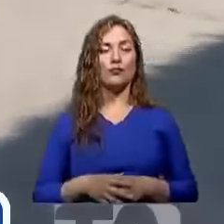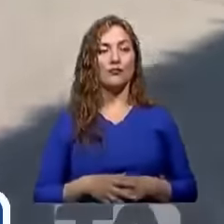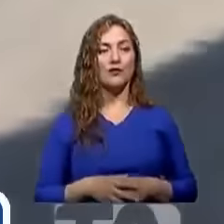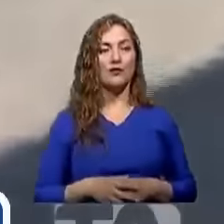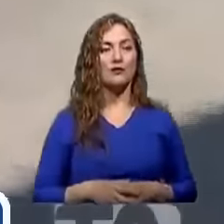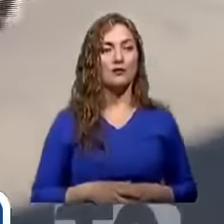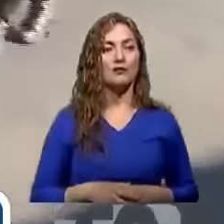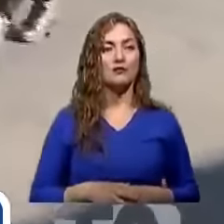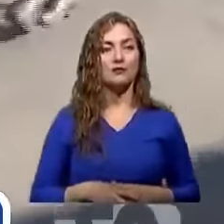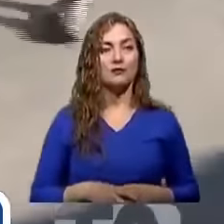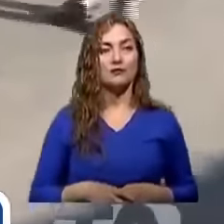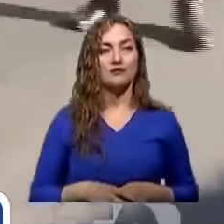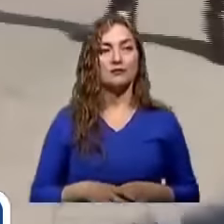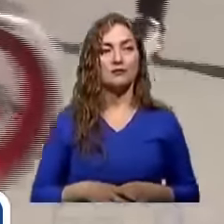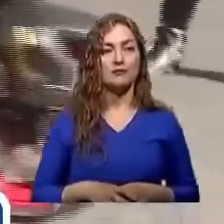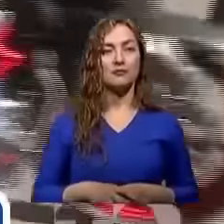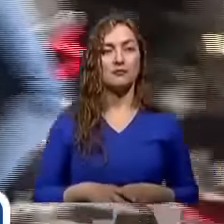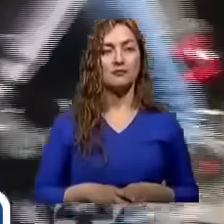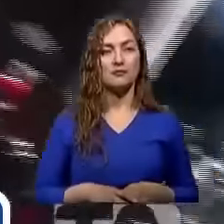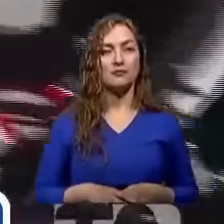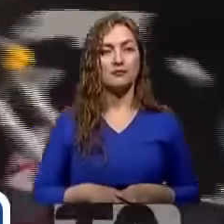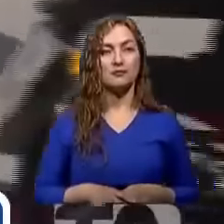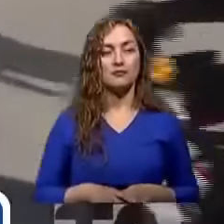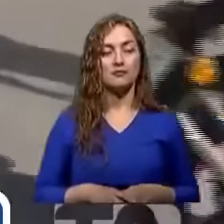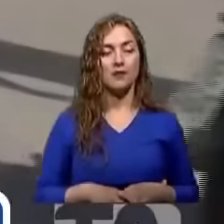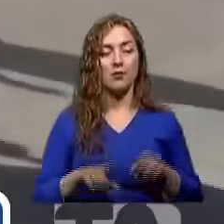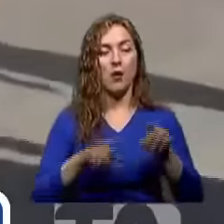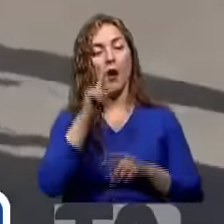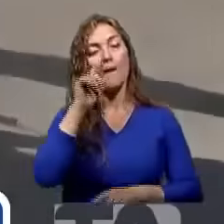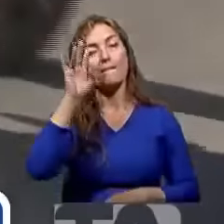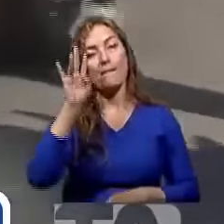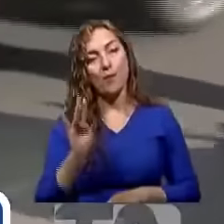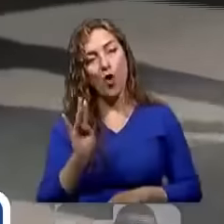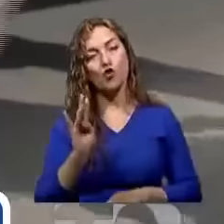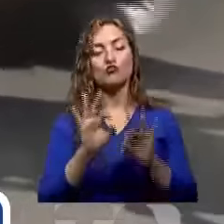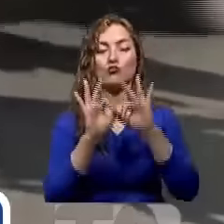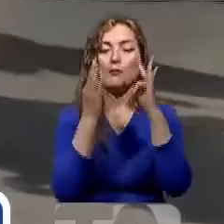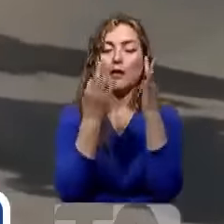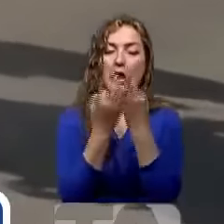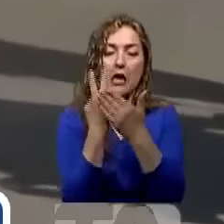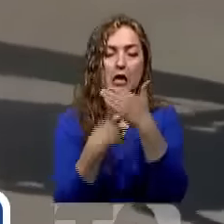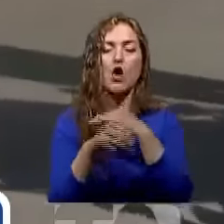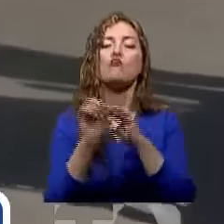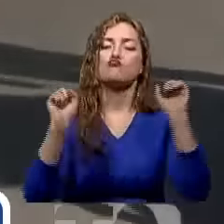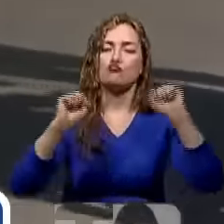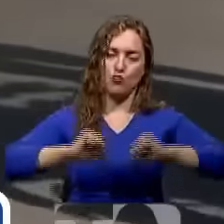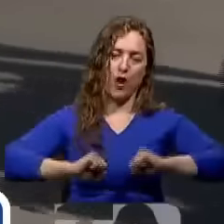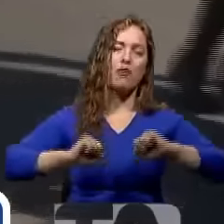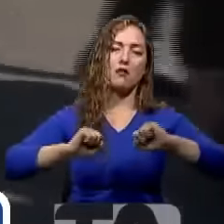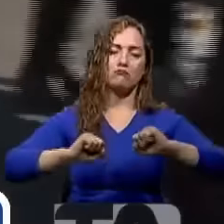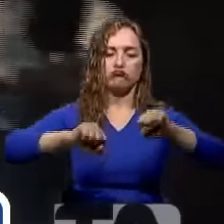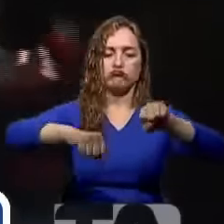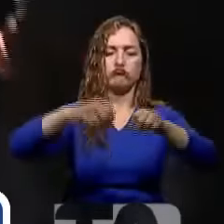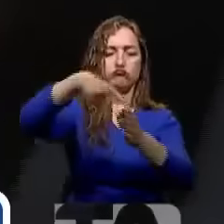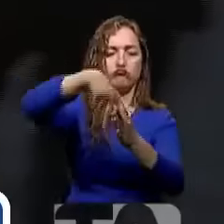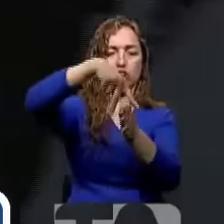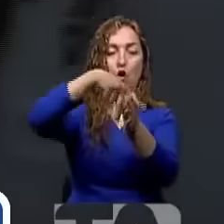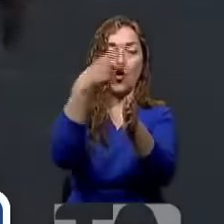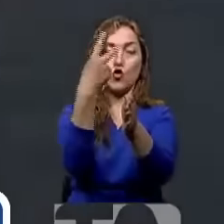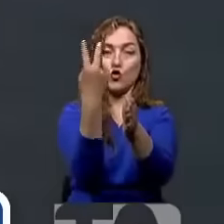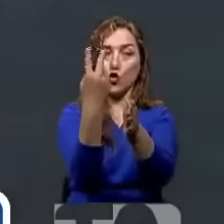algunas excepciones en caso de ser familiares, esposos, hermanos, hijos. Esto también es parte de los controles que